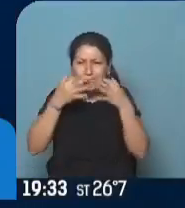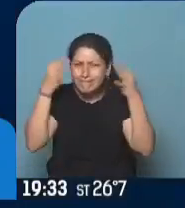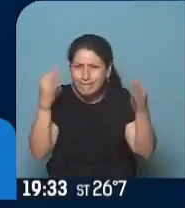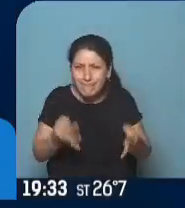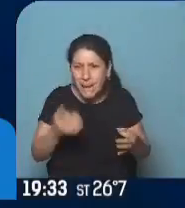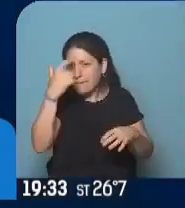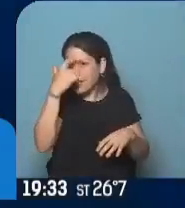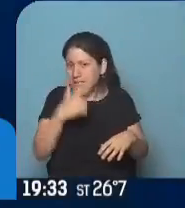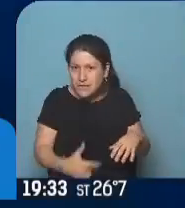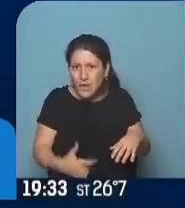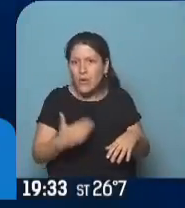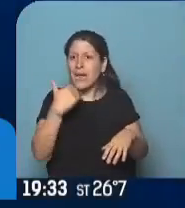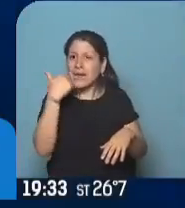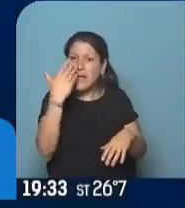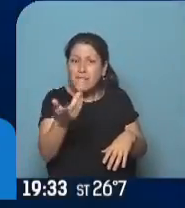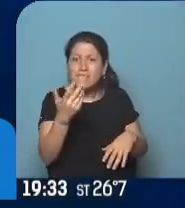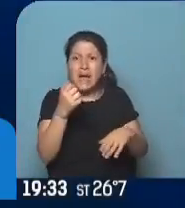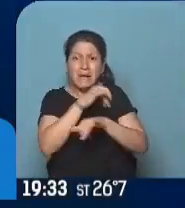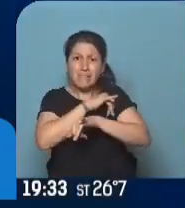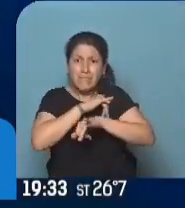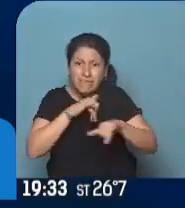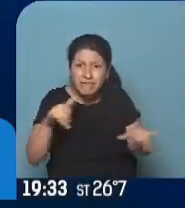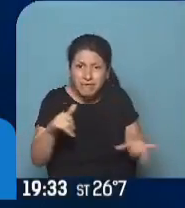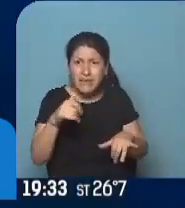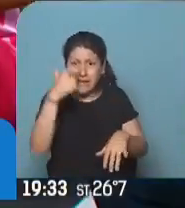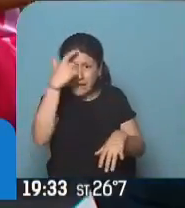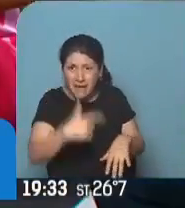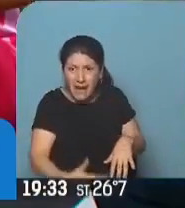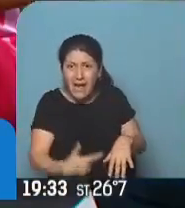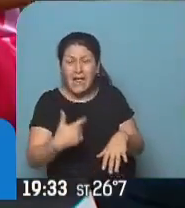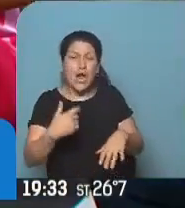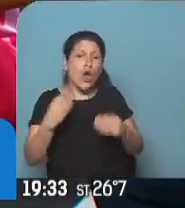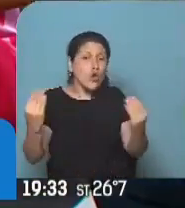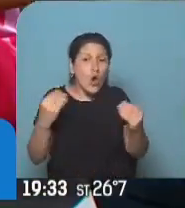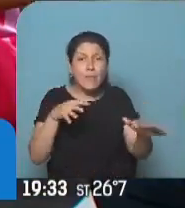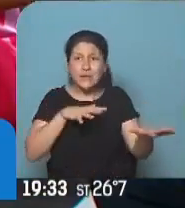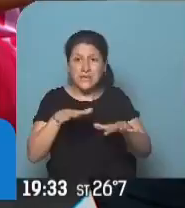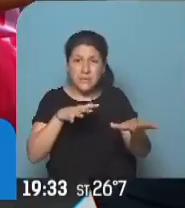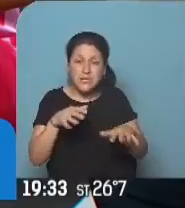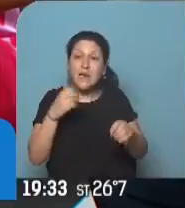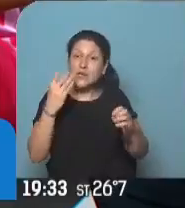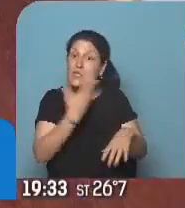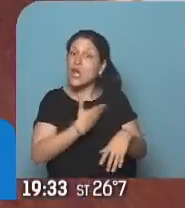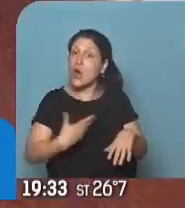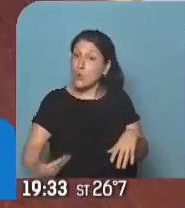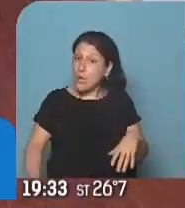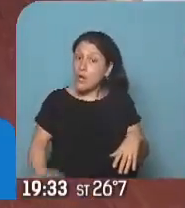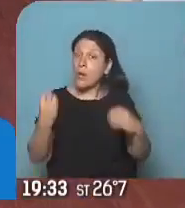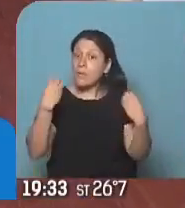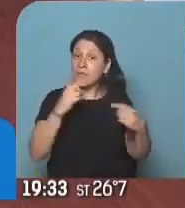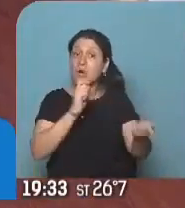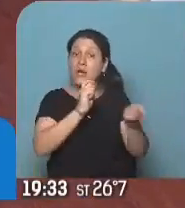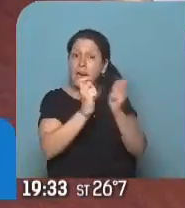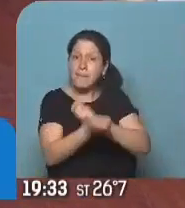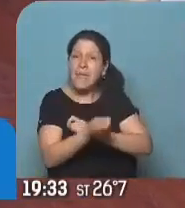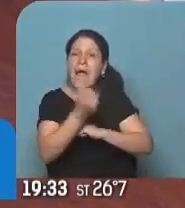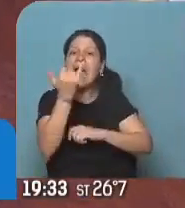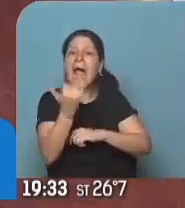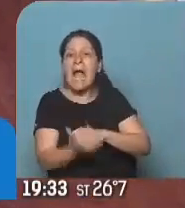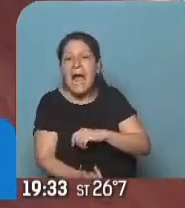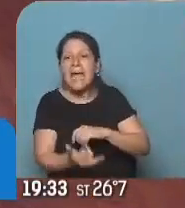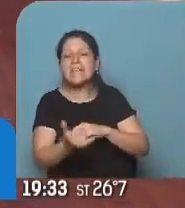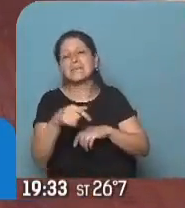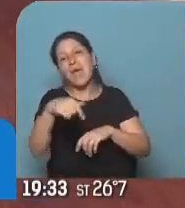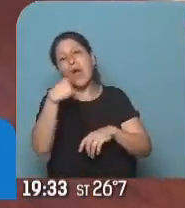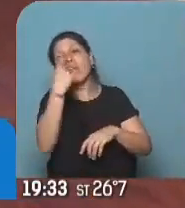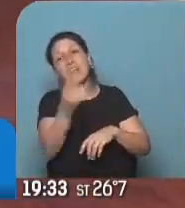su testimonio y que cuenta la historia de lo que está pasando realmente. El gobierno empezó a cambiar el discurso, a decir que lo que hay es una crisis económica que